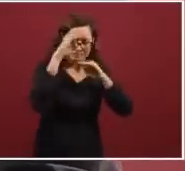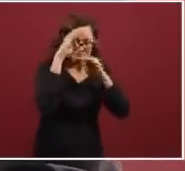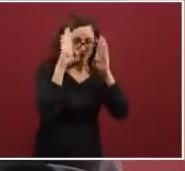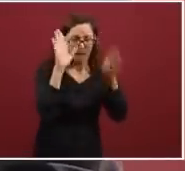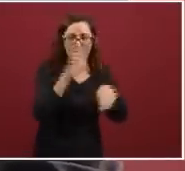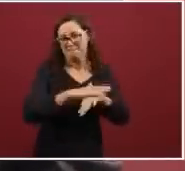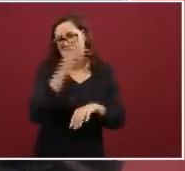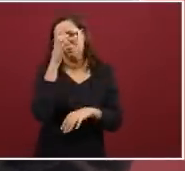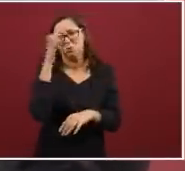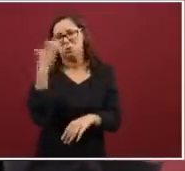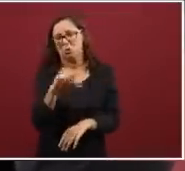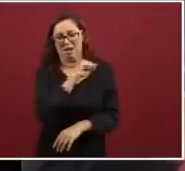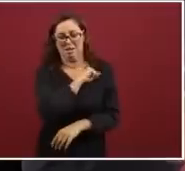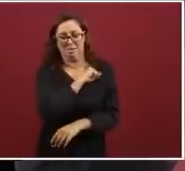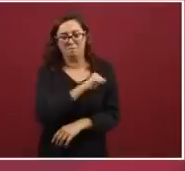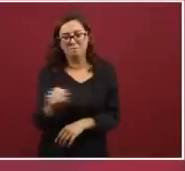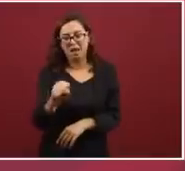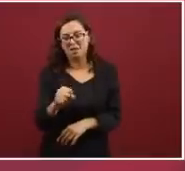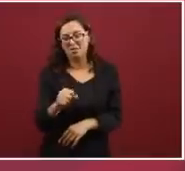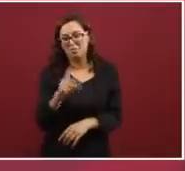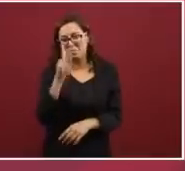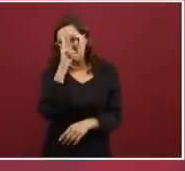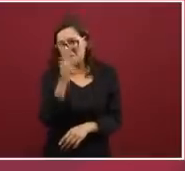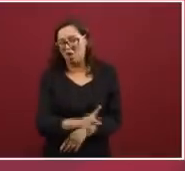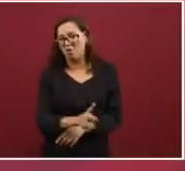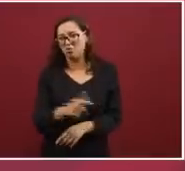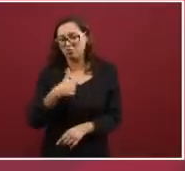haber. Entonces tengo que andar cuidando eso,